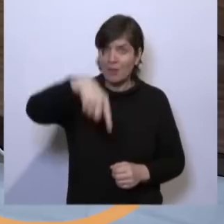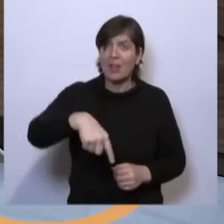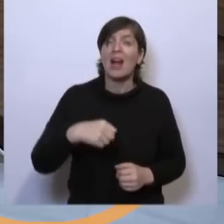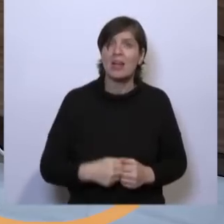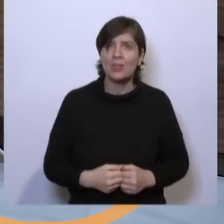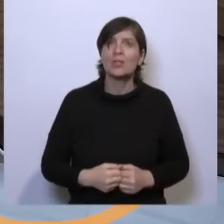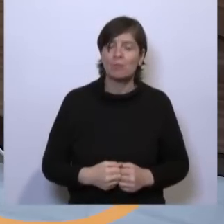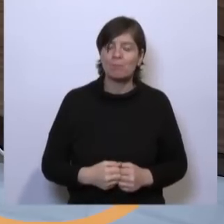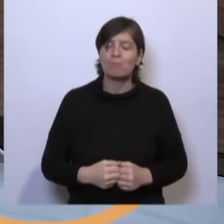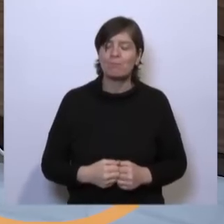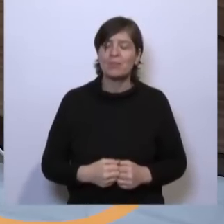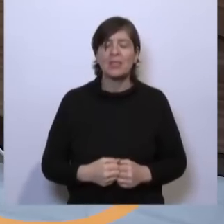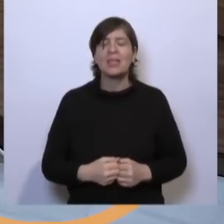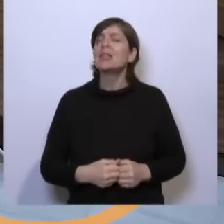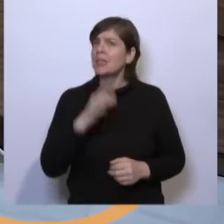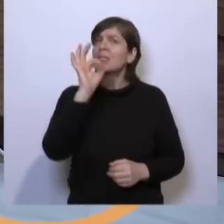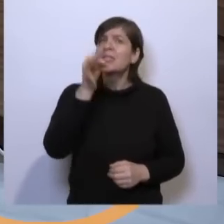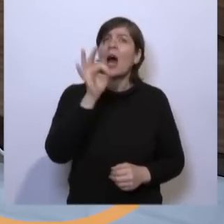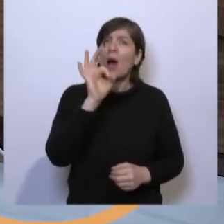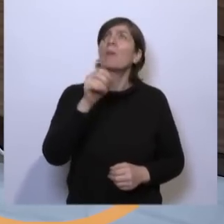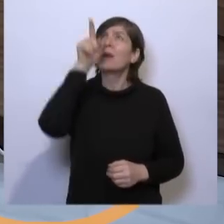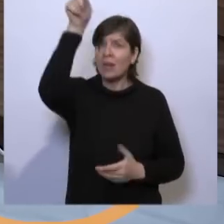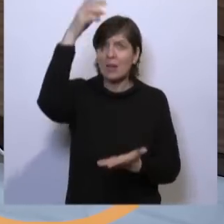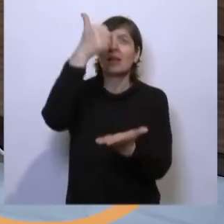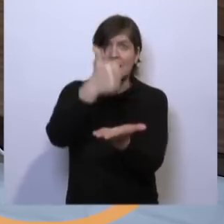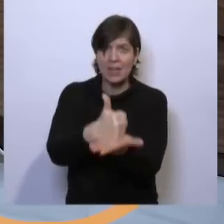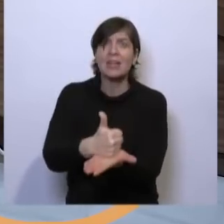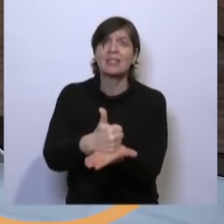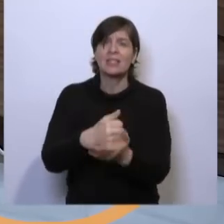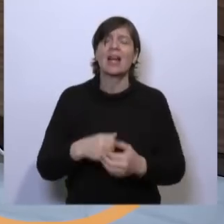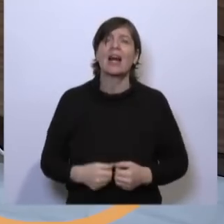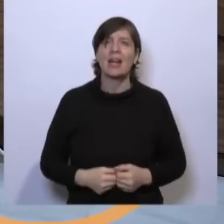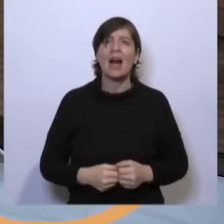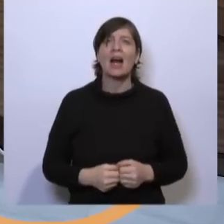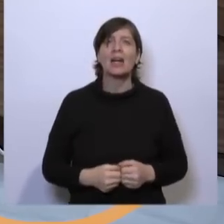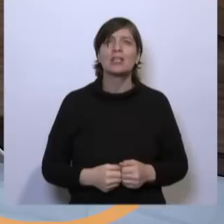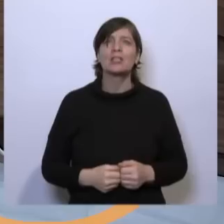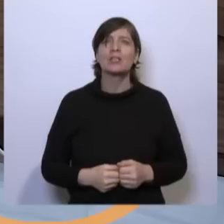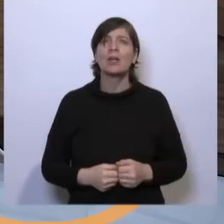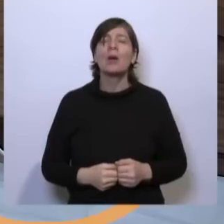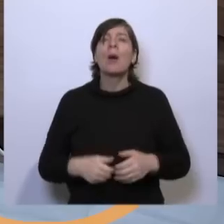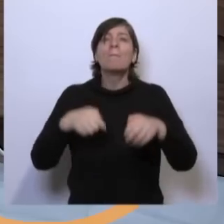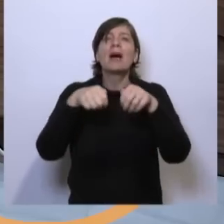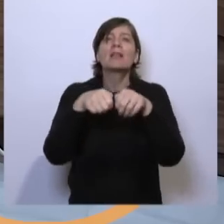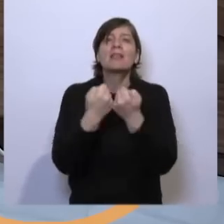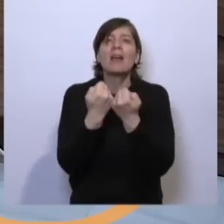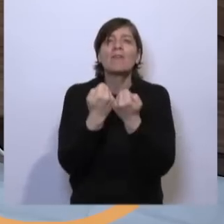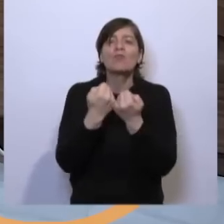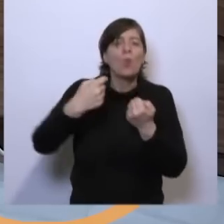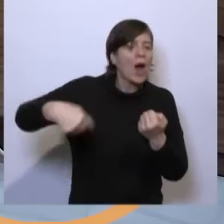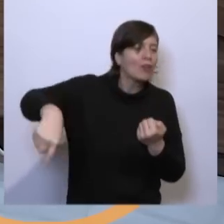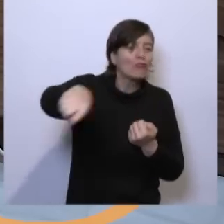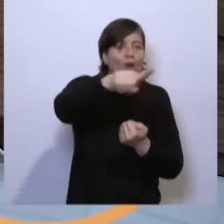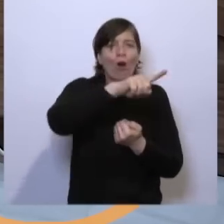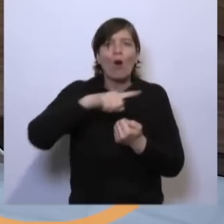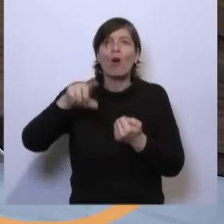saber que vendrás, saber que estarás